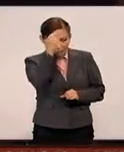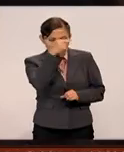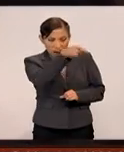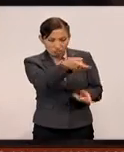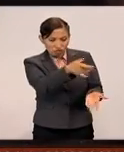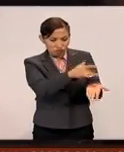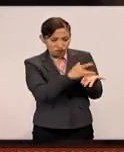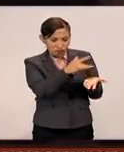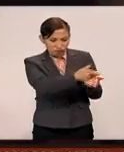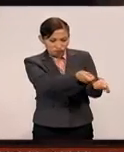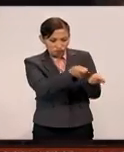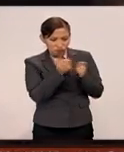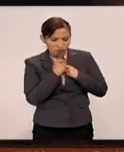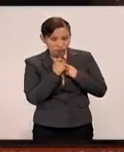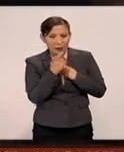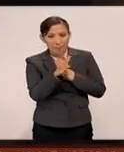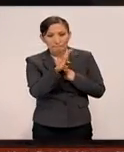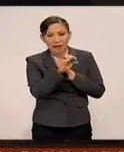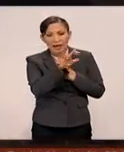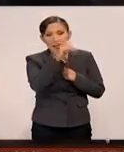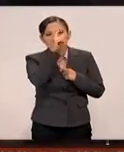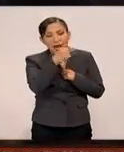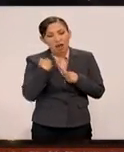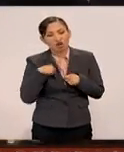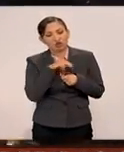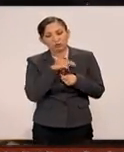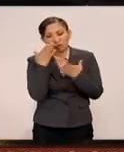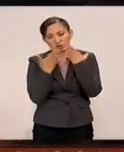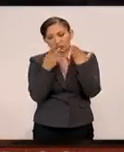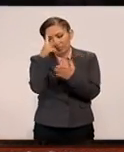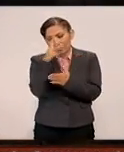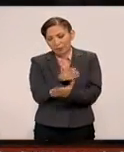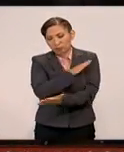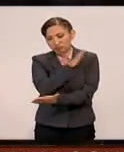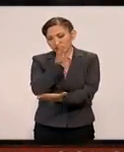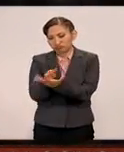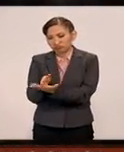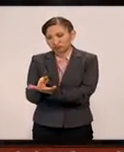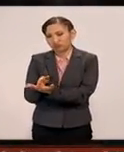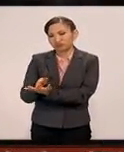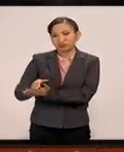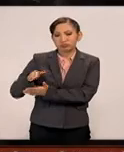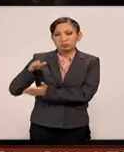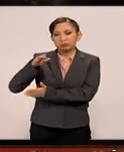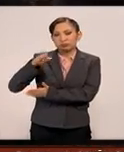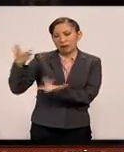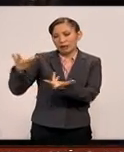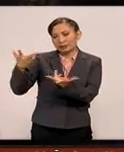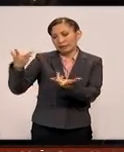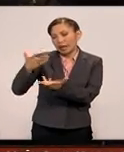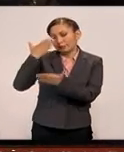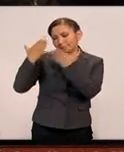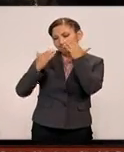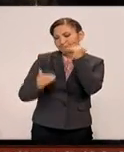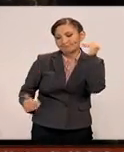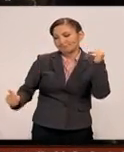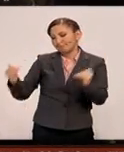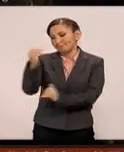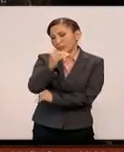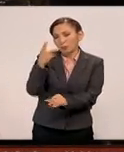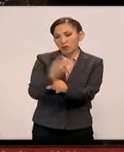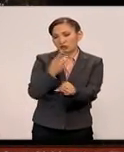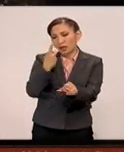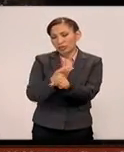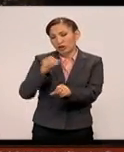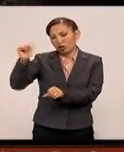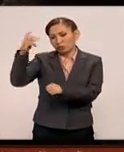que proporcionan el tipo de becas para que nosotros como estudiantes mexicanos podamos realizar un estudio de posgrado